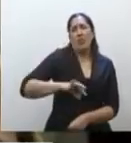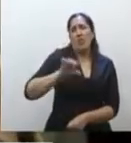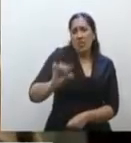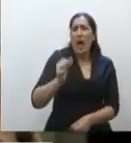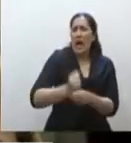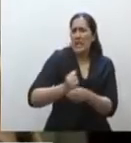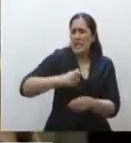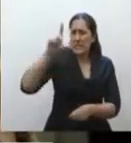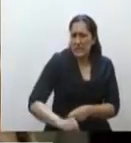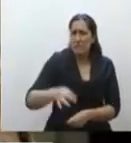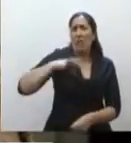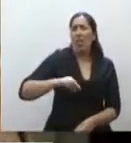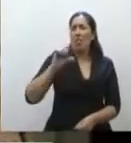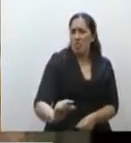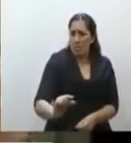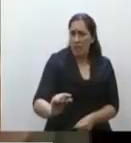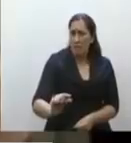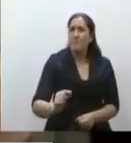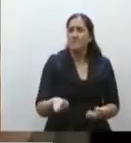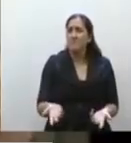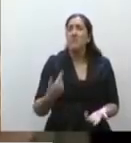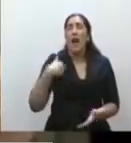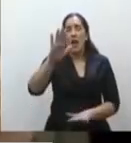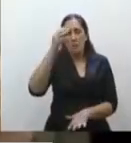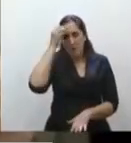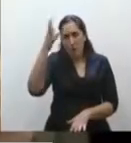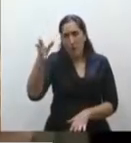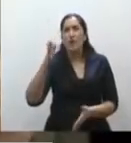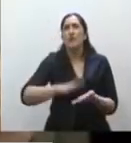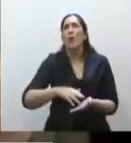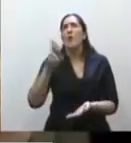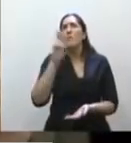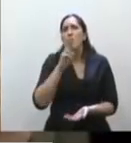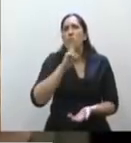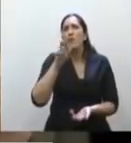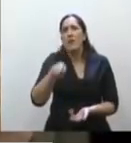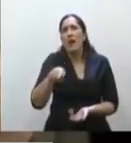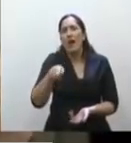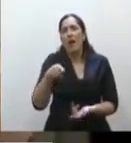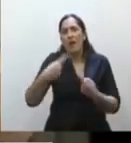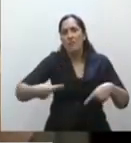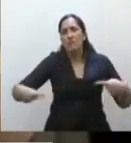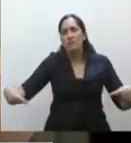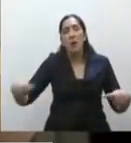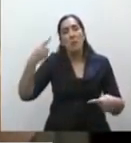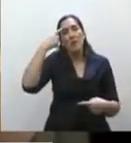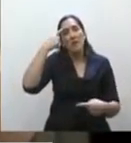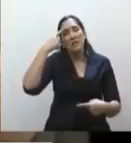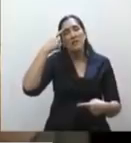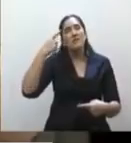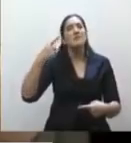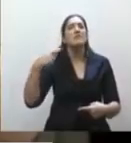Me olvidaba únicamente porque parece que todo lo de la mujer pudiera únicamente girar en